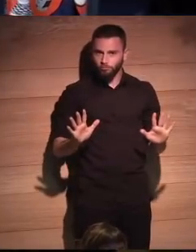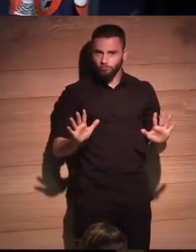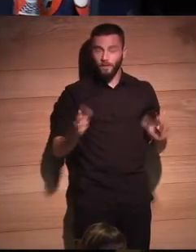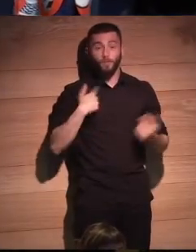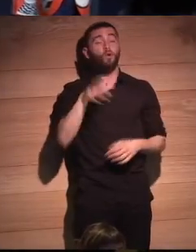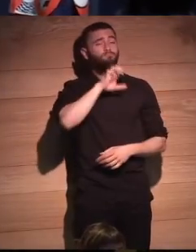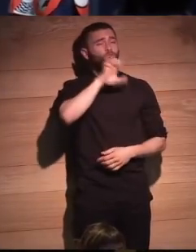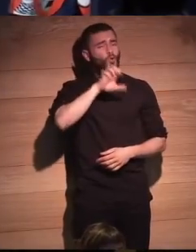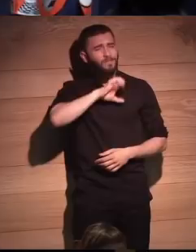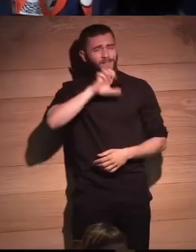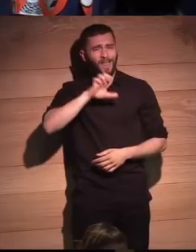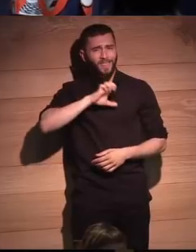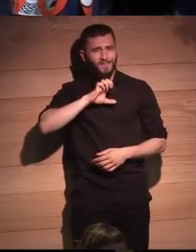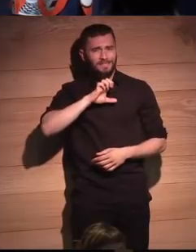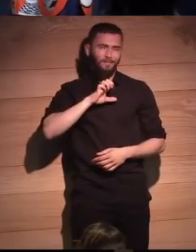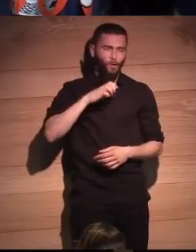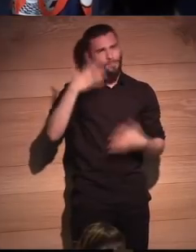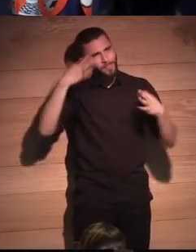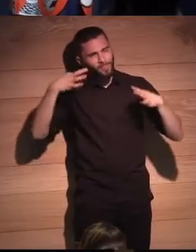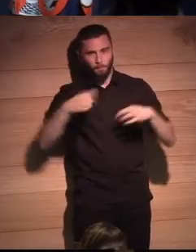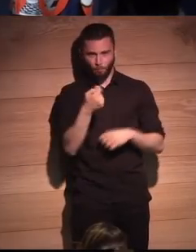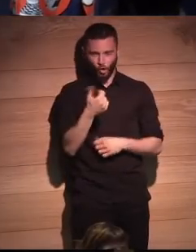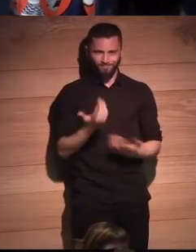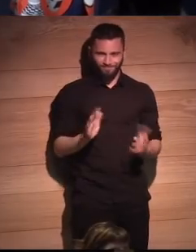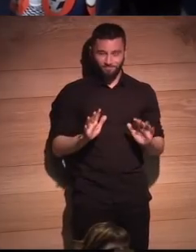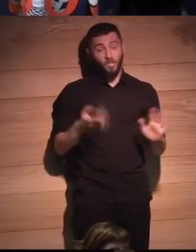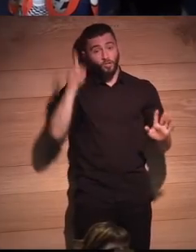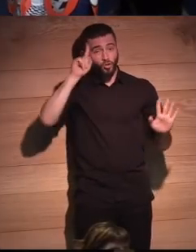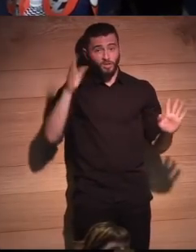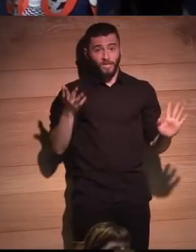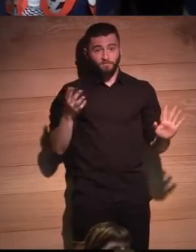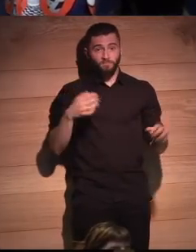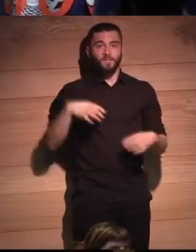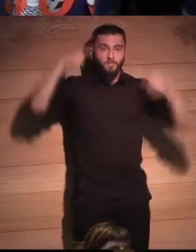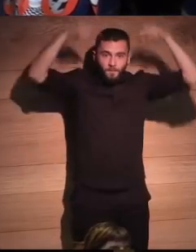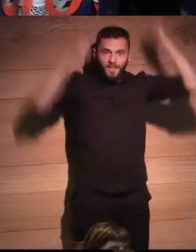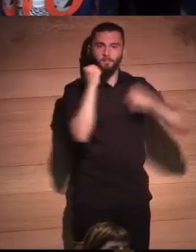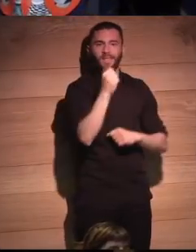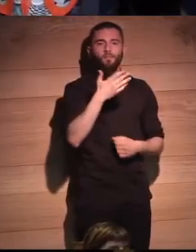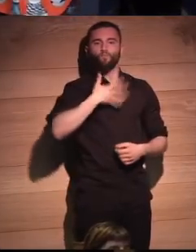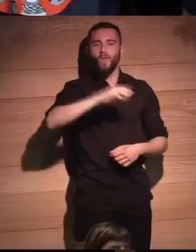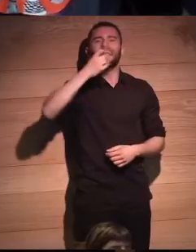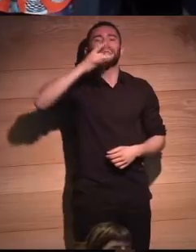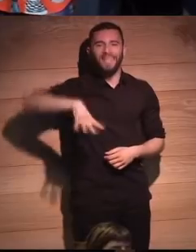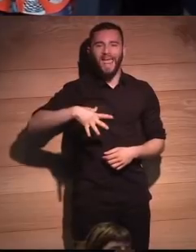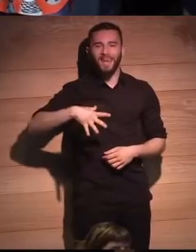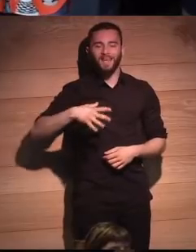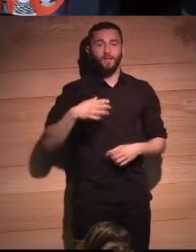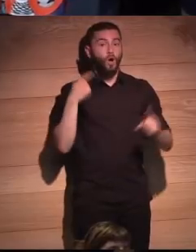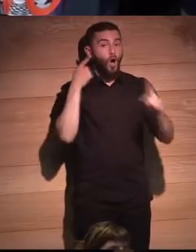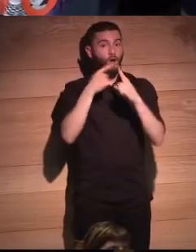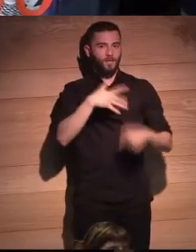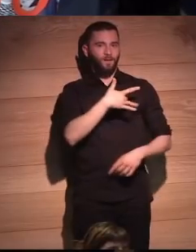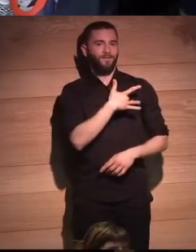unas curiosidades muchísimo más inocentes. Pues no sé, ¿quién puede matar a Batman? ¿Qué se necesita para enamorar a